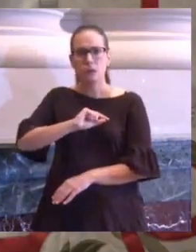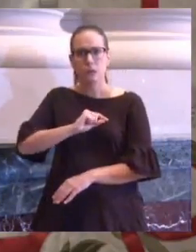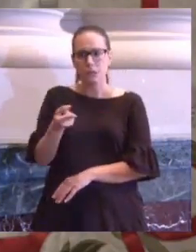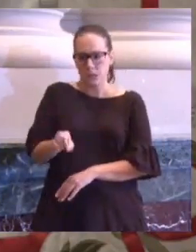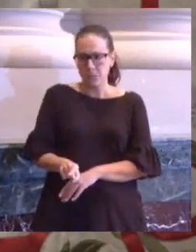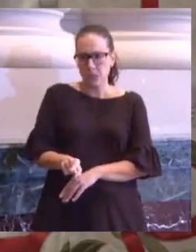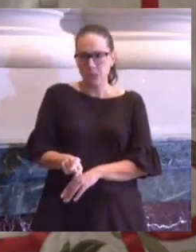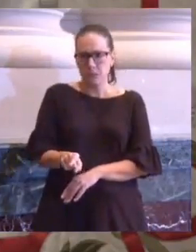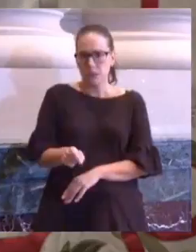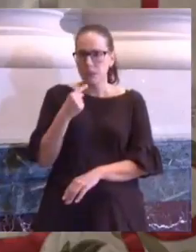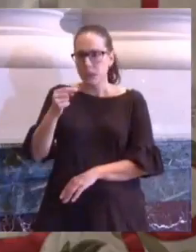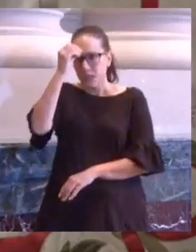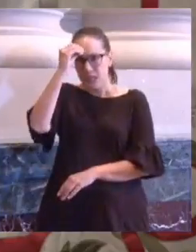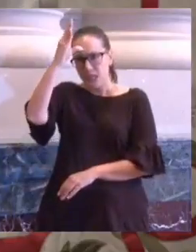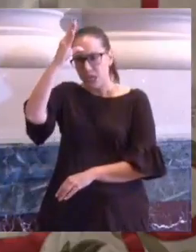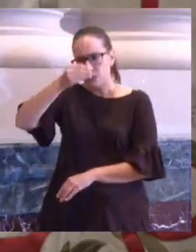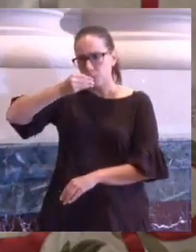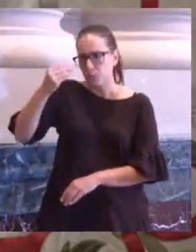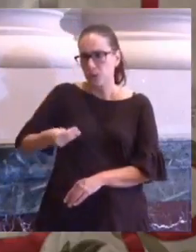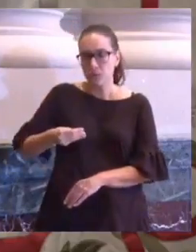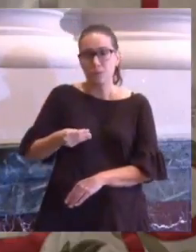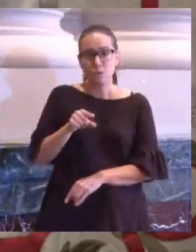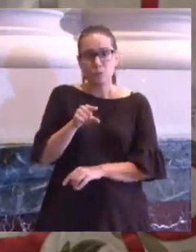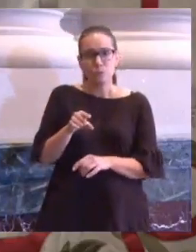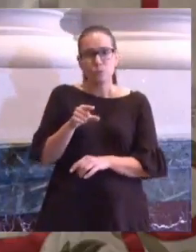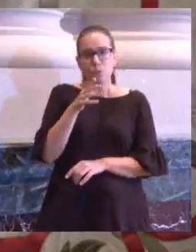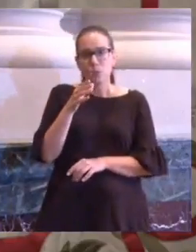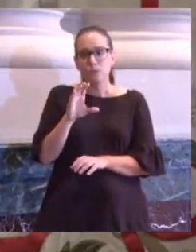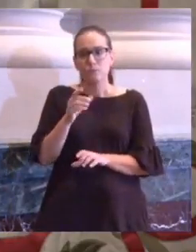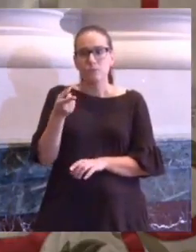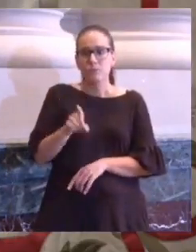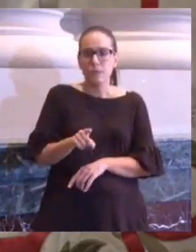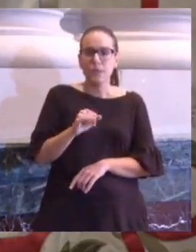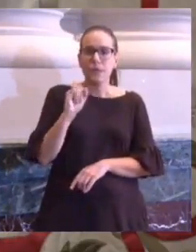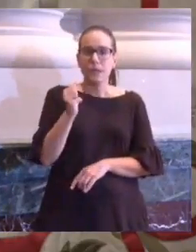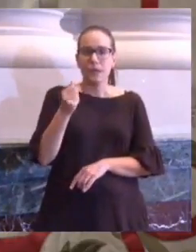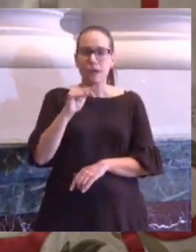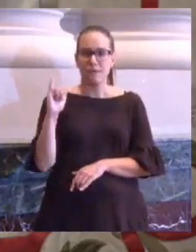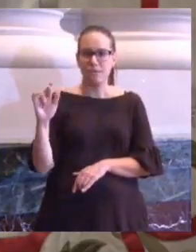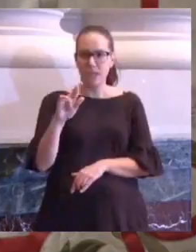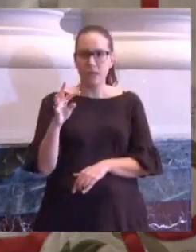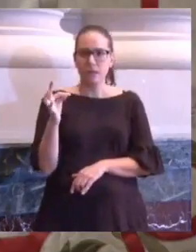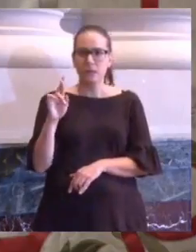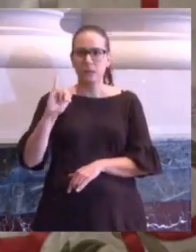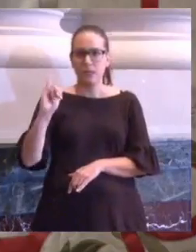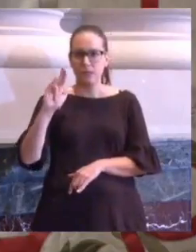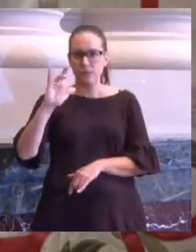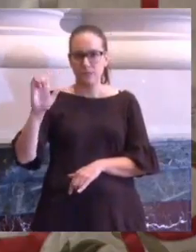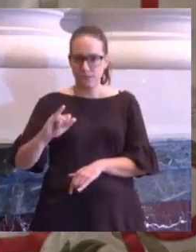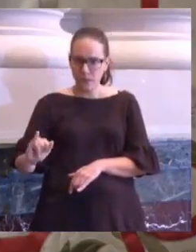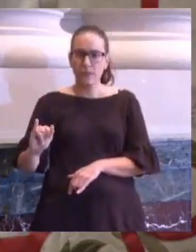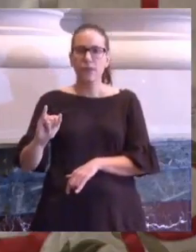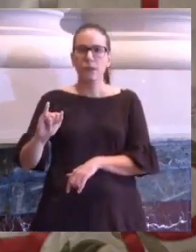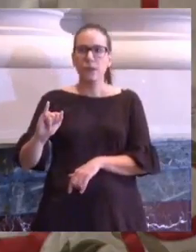por qué no decirlo, intelectual. Has estado acompañada por Javier Tríbez, que desempeñó magníficos servicios como concejal